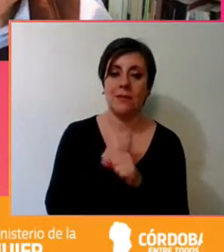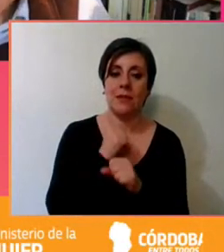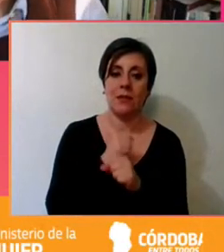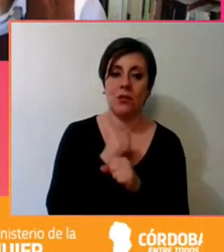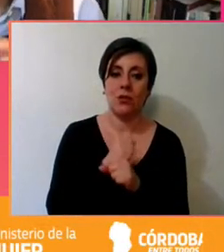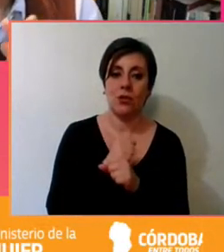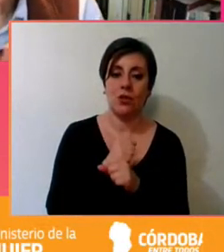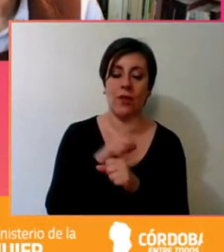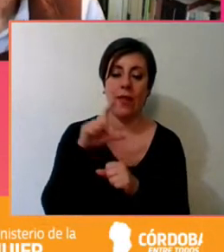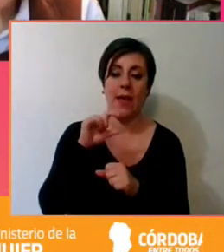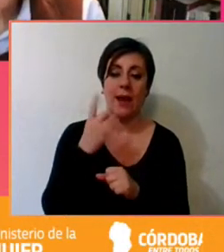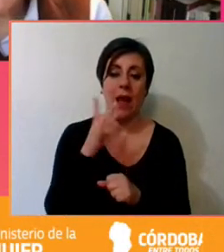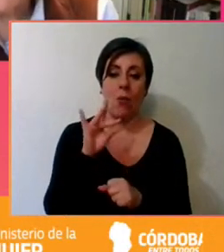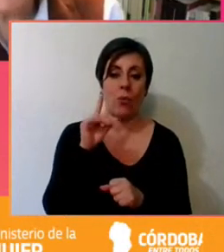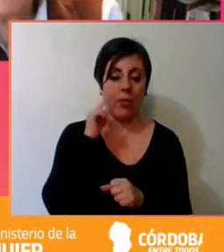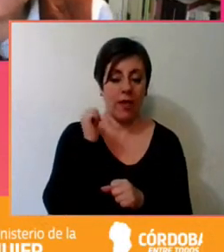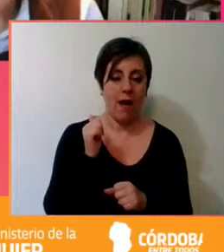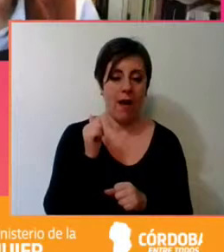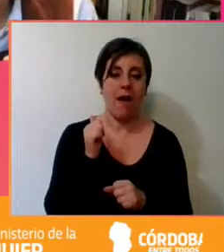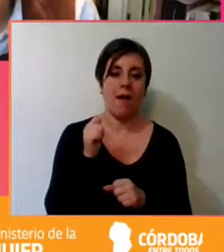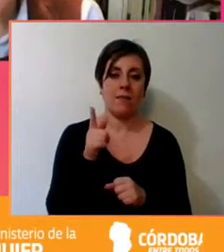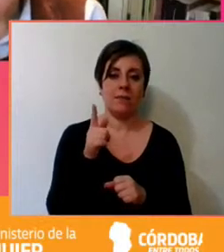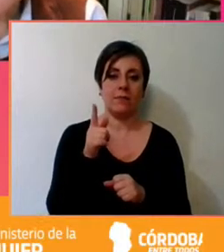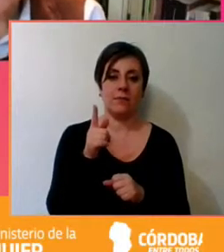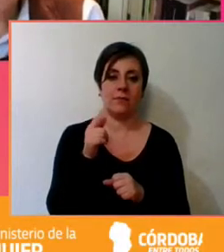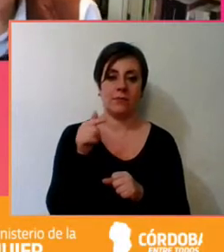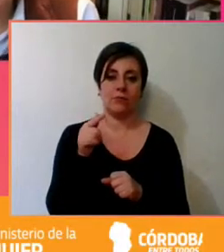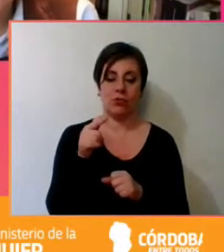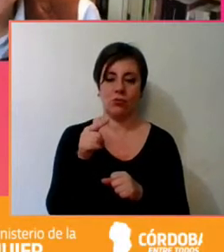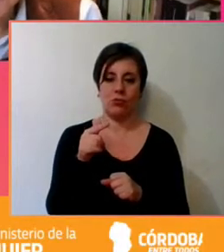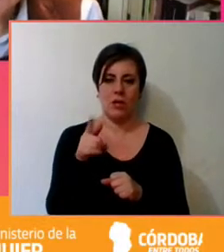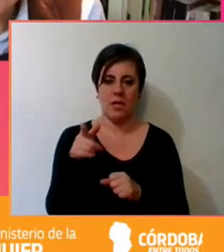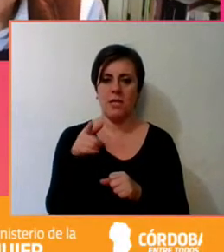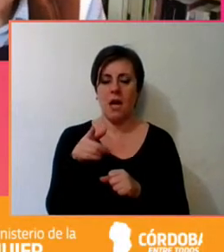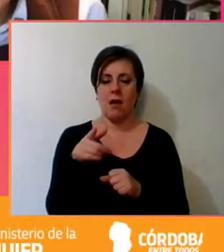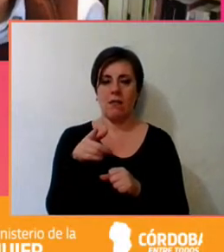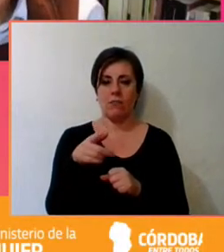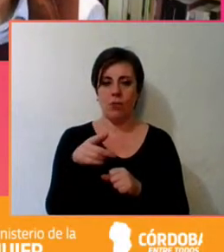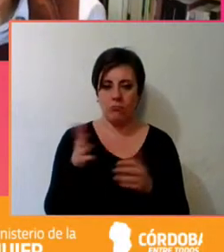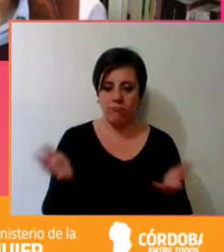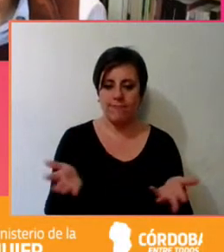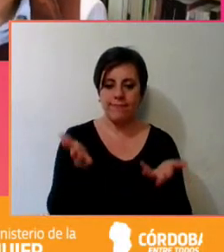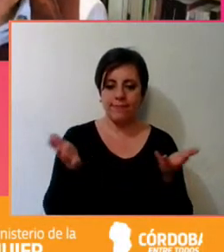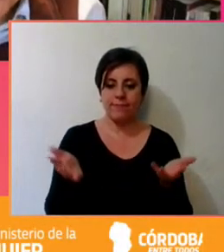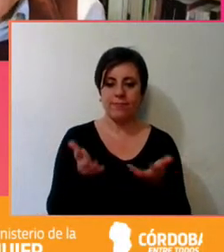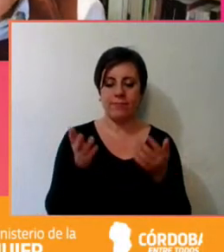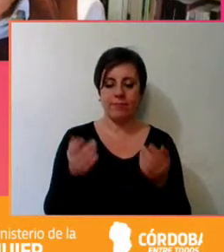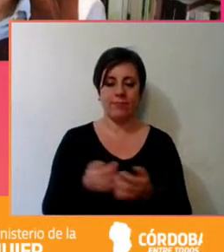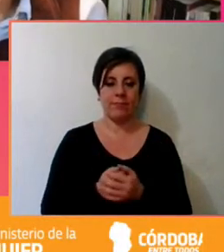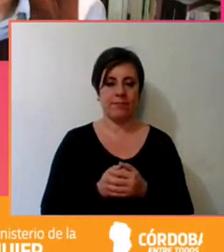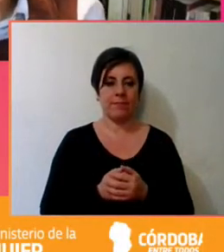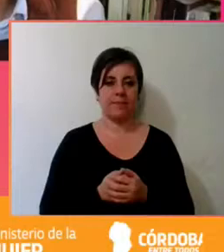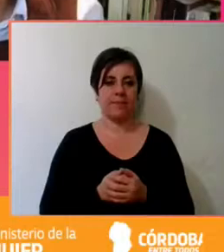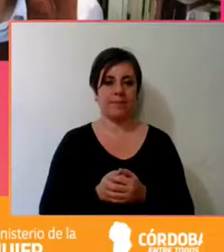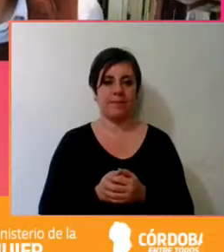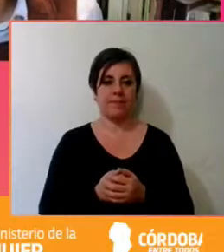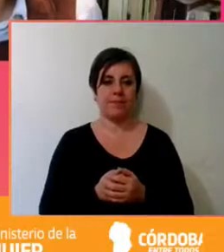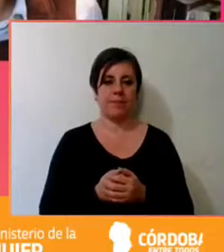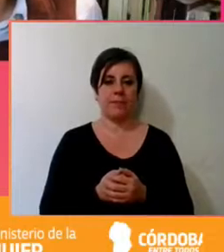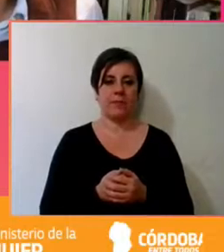Claudia Martínez un gran asidero, una gran plataforma. Pues